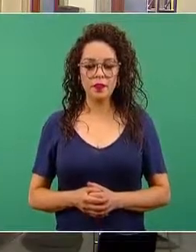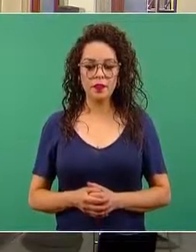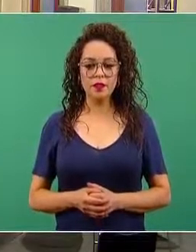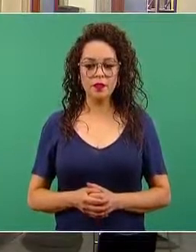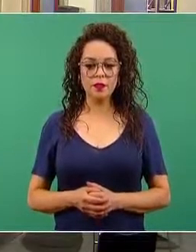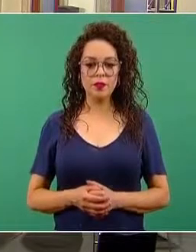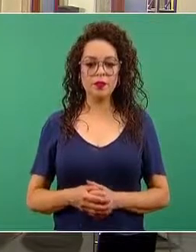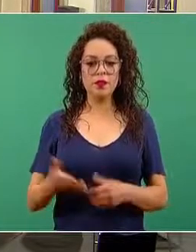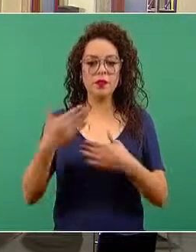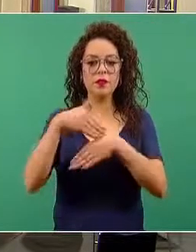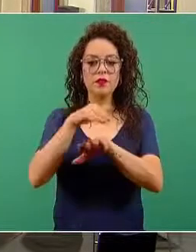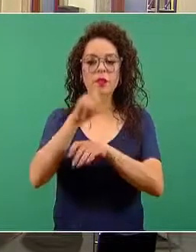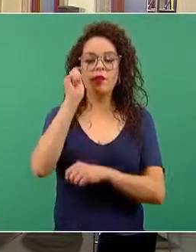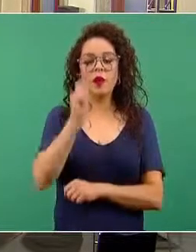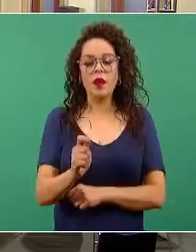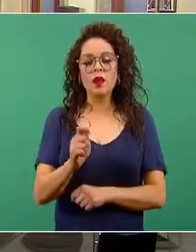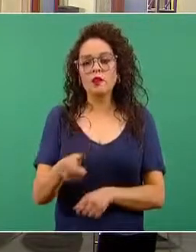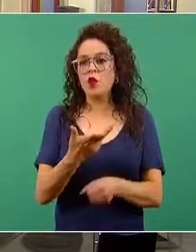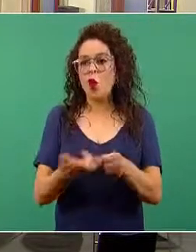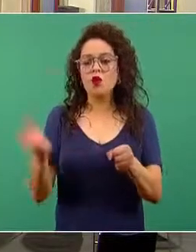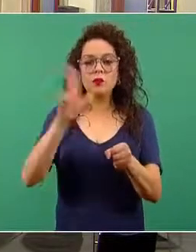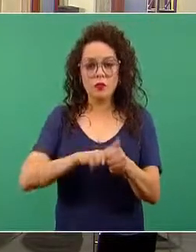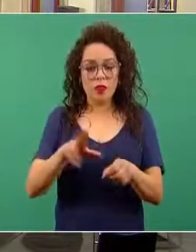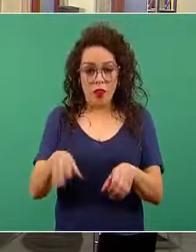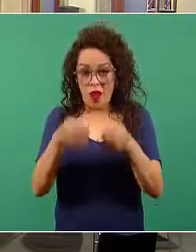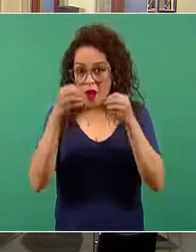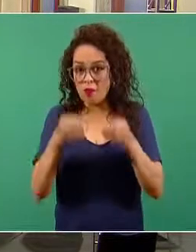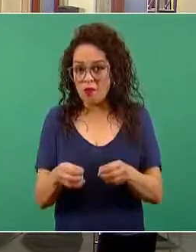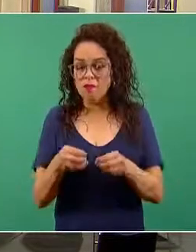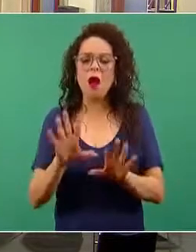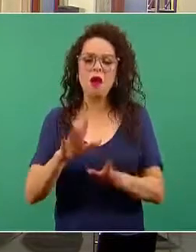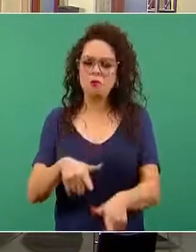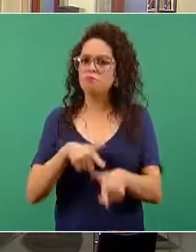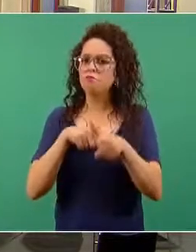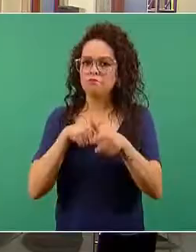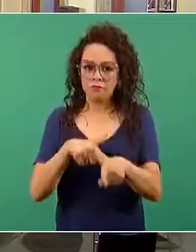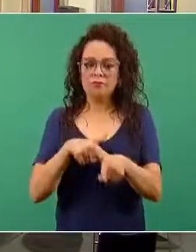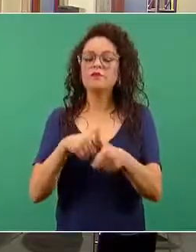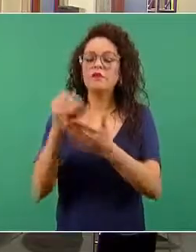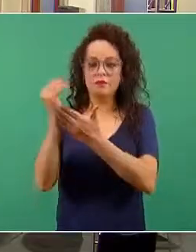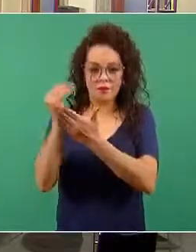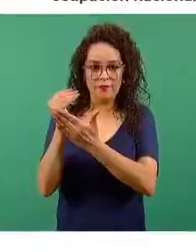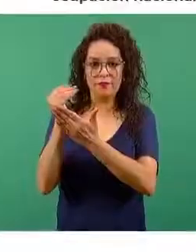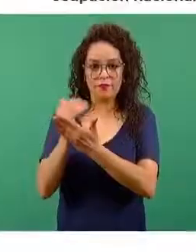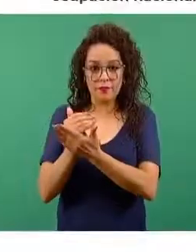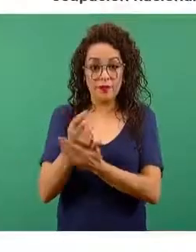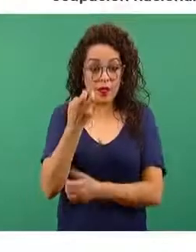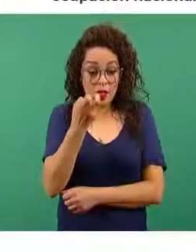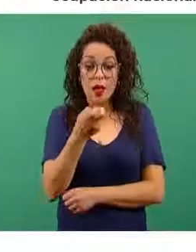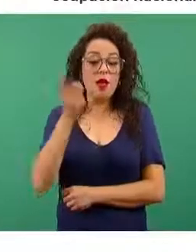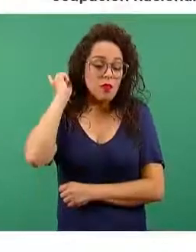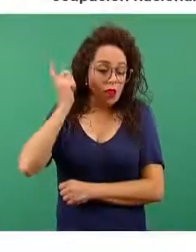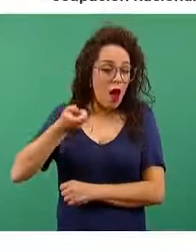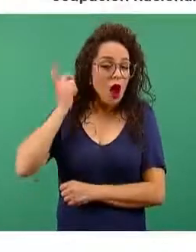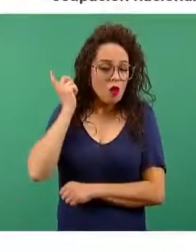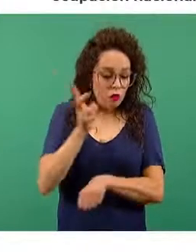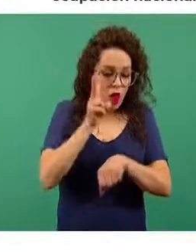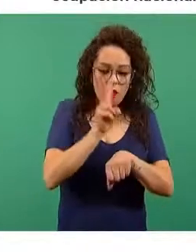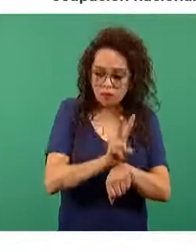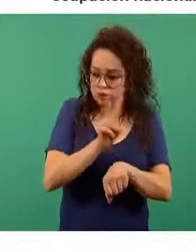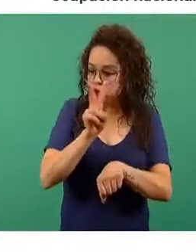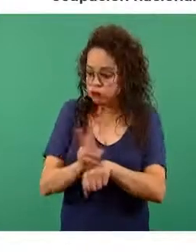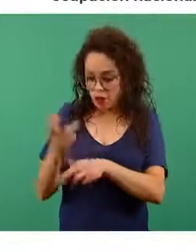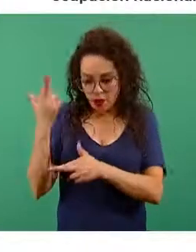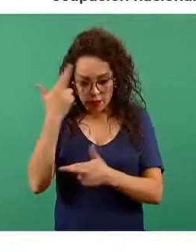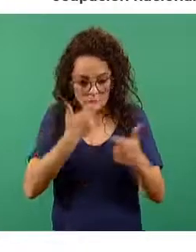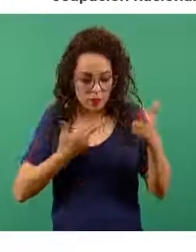Sobre la ocupación hospitalaria, continúa en descenso. Este es un monitoreo diario, hay que recordarlo. Esto es diario,